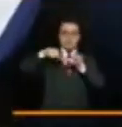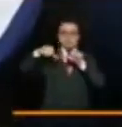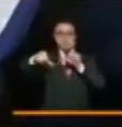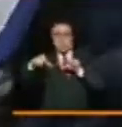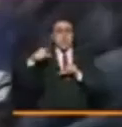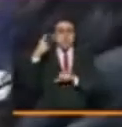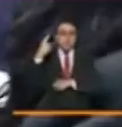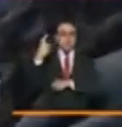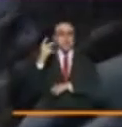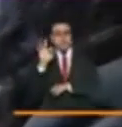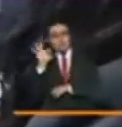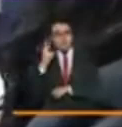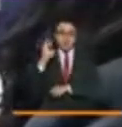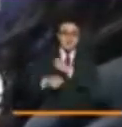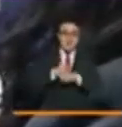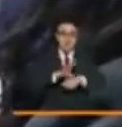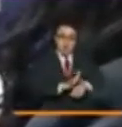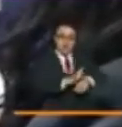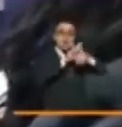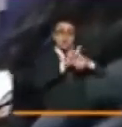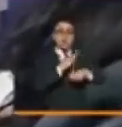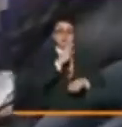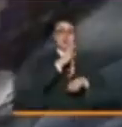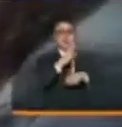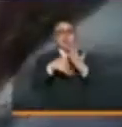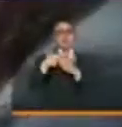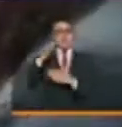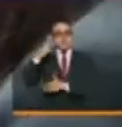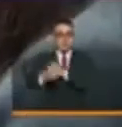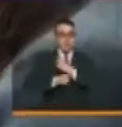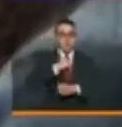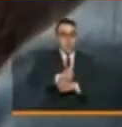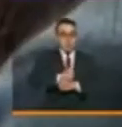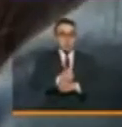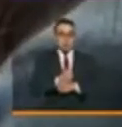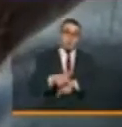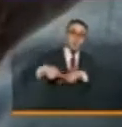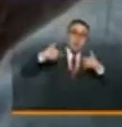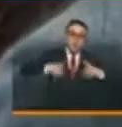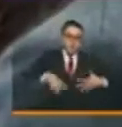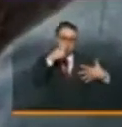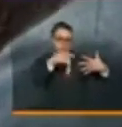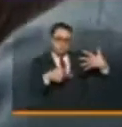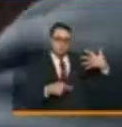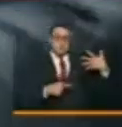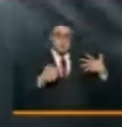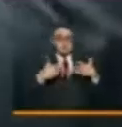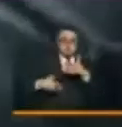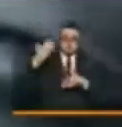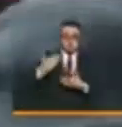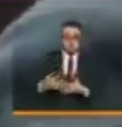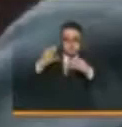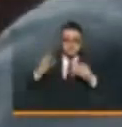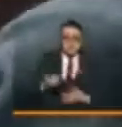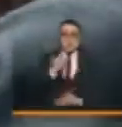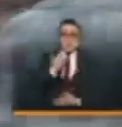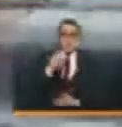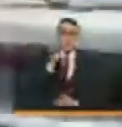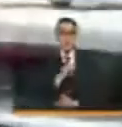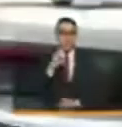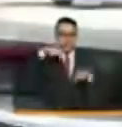1 a 2 años y doctorado con duración de 3 a 5 años. Cualquiera de los programas académicos iniciará en octubre de este